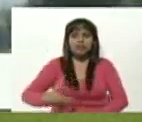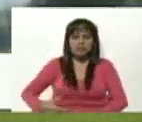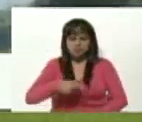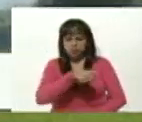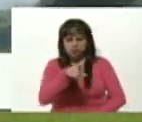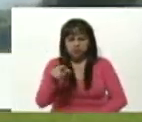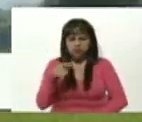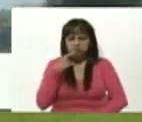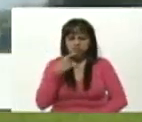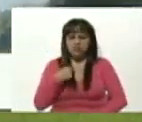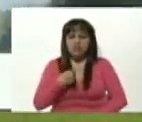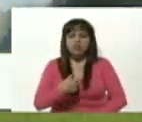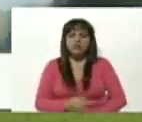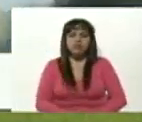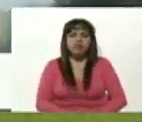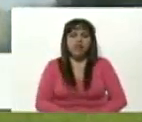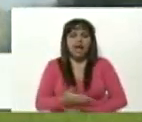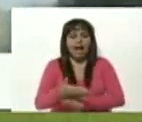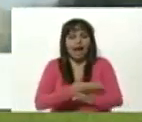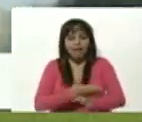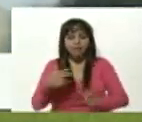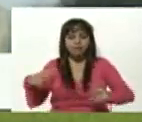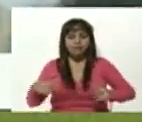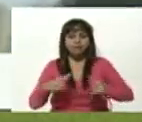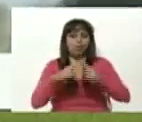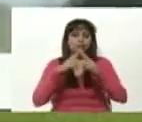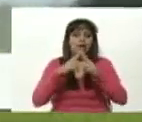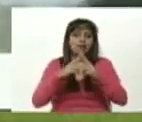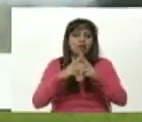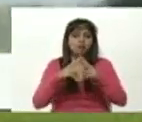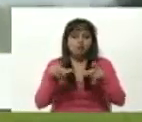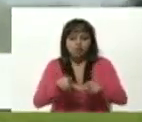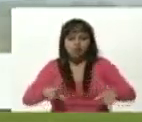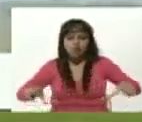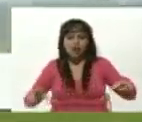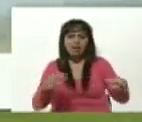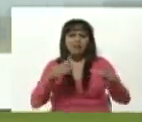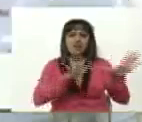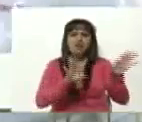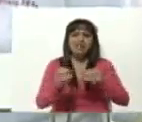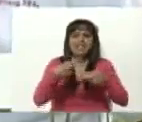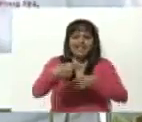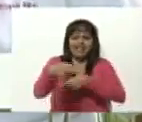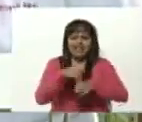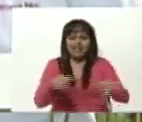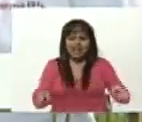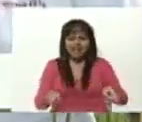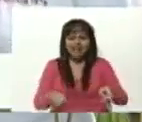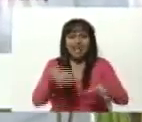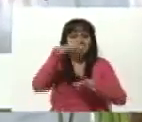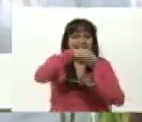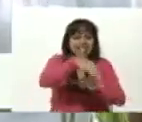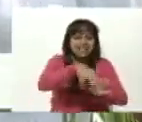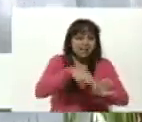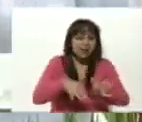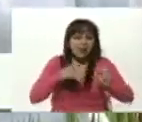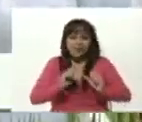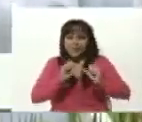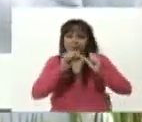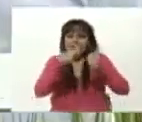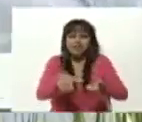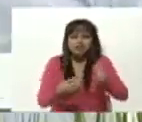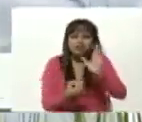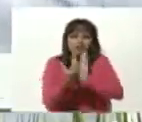dijo, viceministro, nos encontramos en un lote de 90 hectáreas. Este lote fue sembrado a principios de